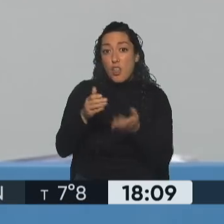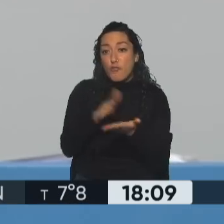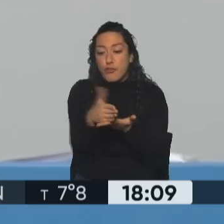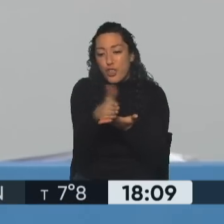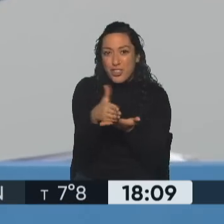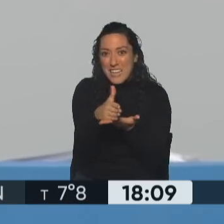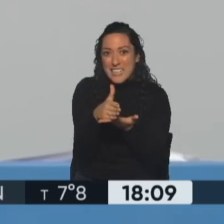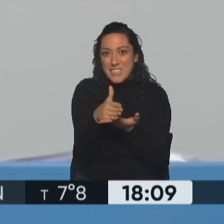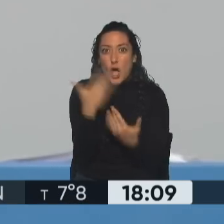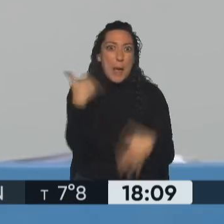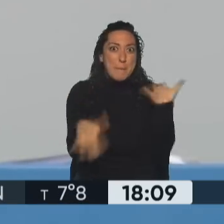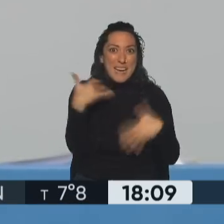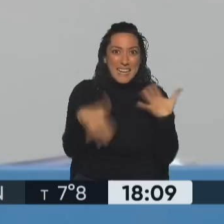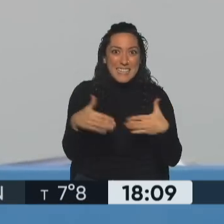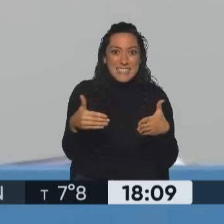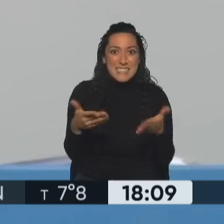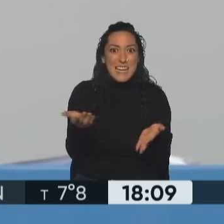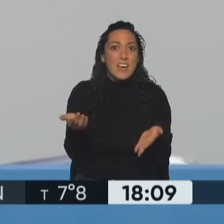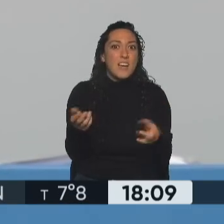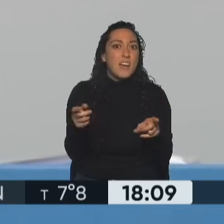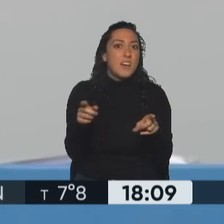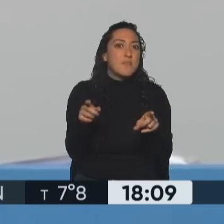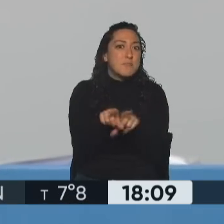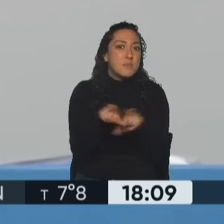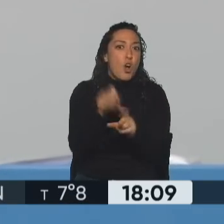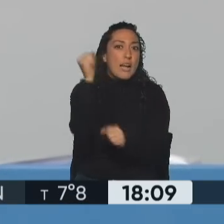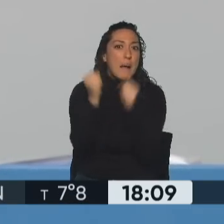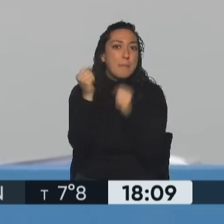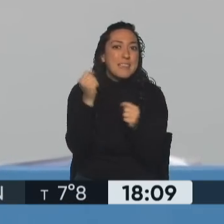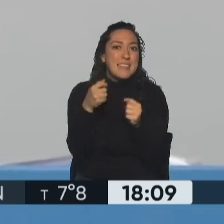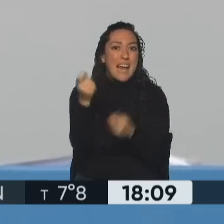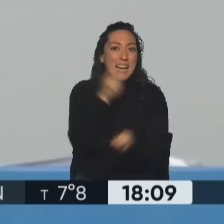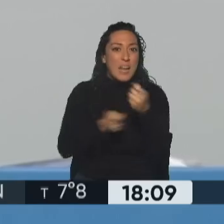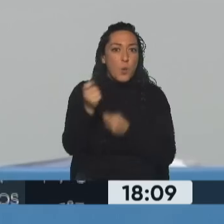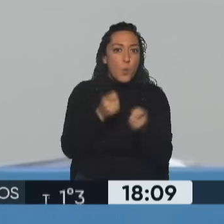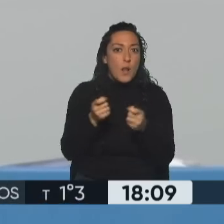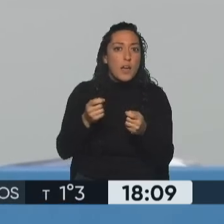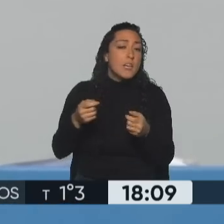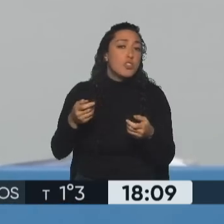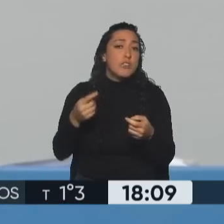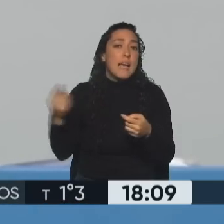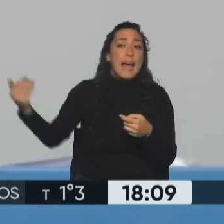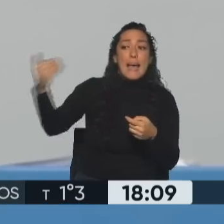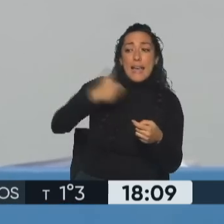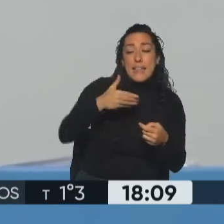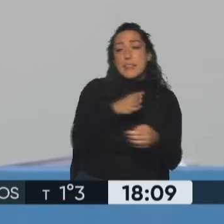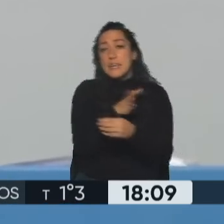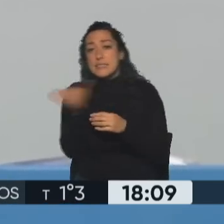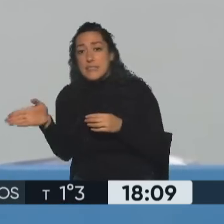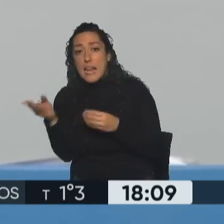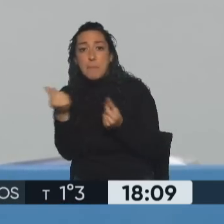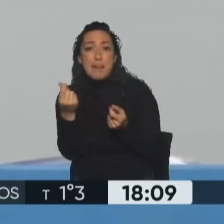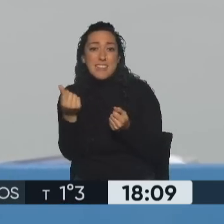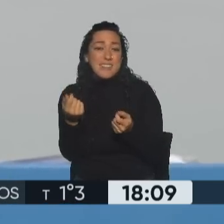en mercado emergente, y abríamos la cuenta de capital, la cuenta que regula capital, y dejábamos entrar libremente el